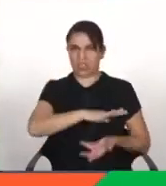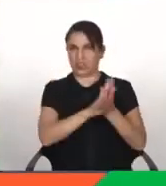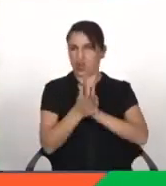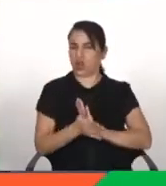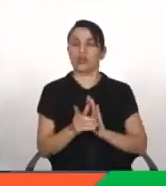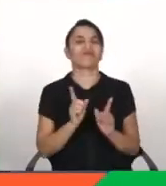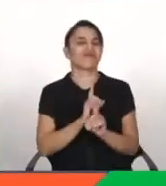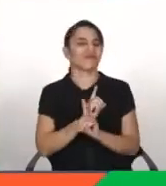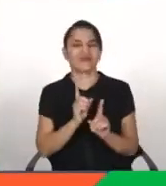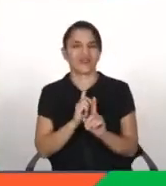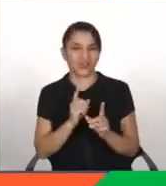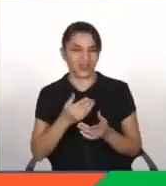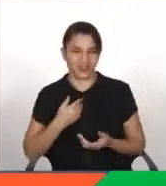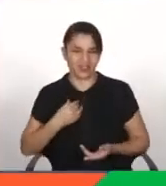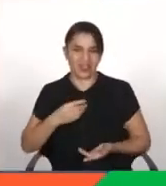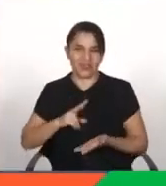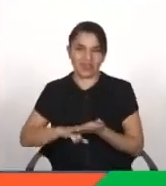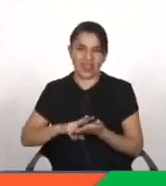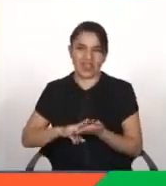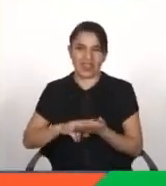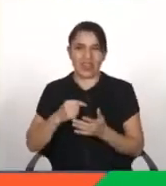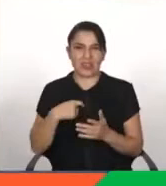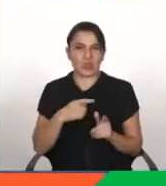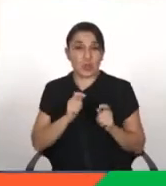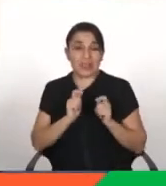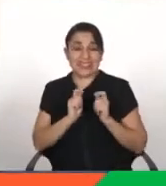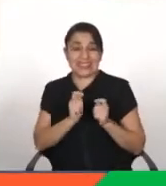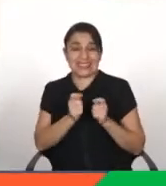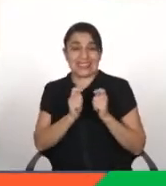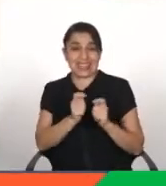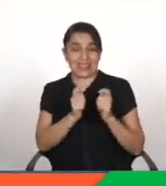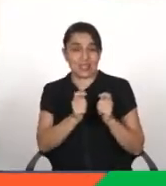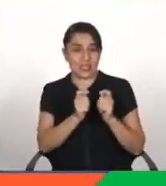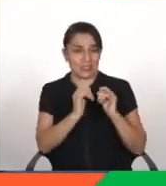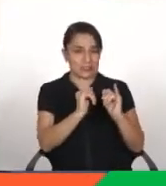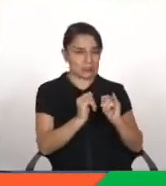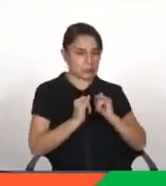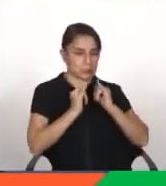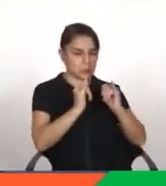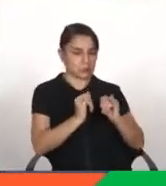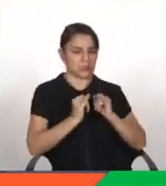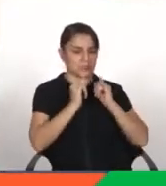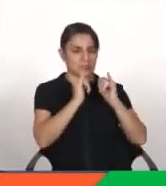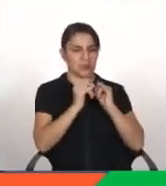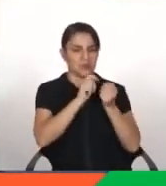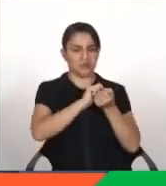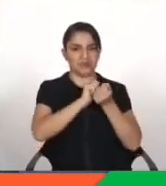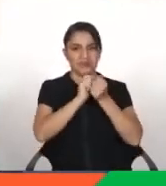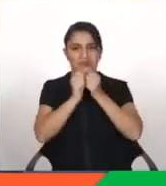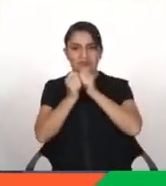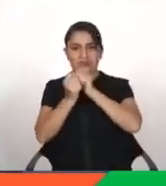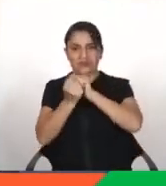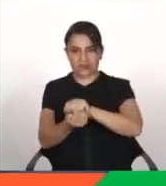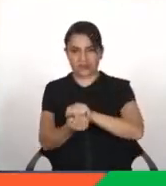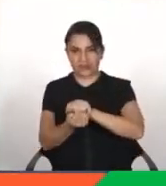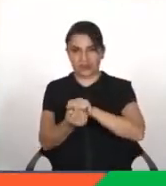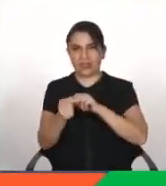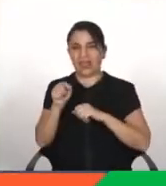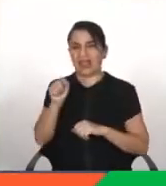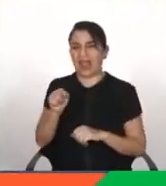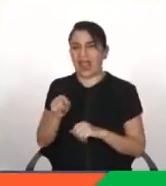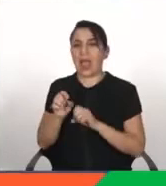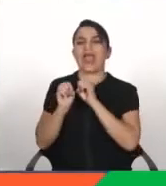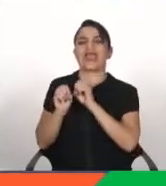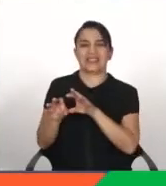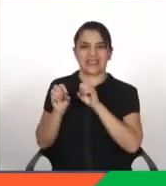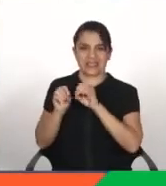sea, realmente creo que soy capaz como de intentar rebajar ese lenguaje para que cualquier persona lo entienda, porque yo misma lo necesitaría si me cuentas en algo, o